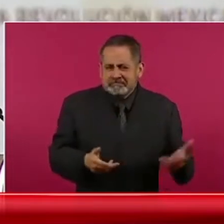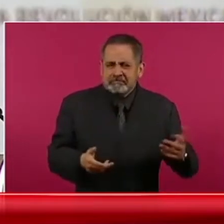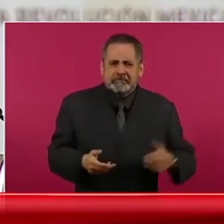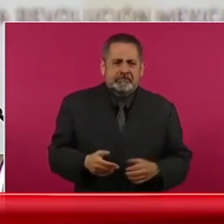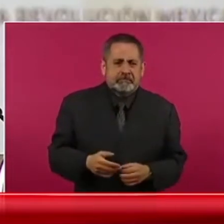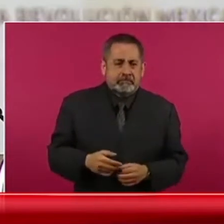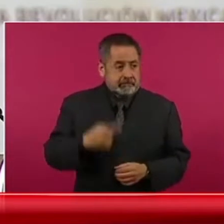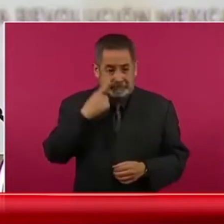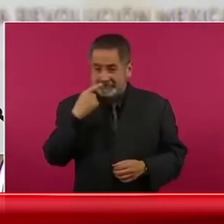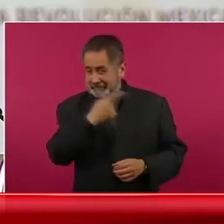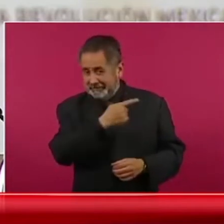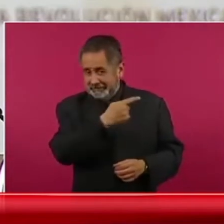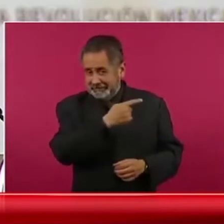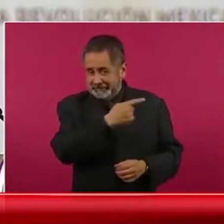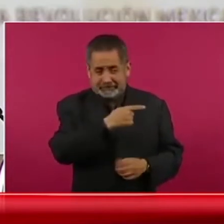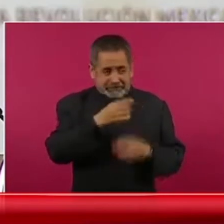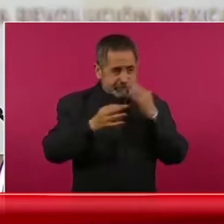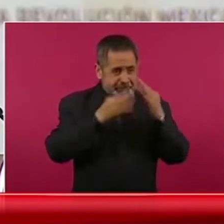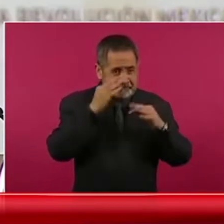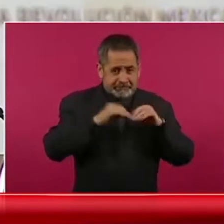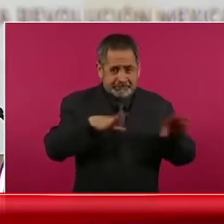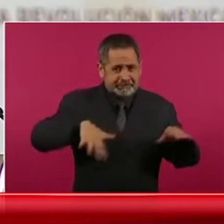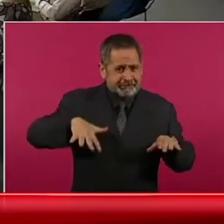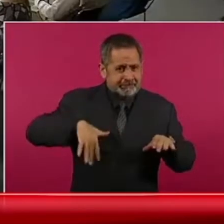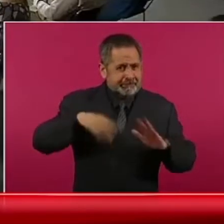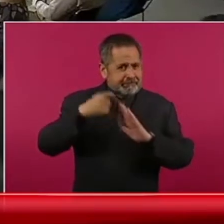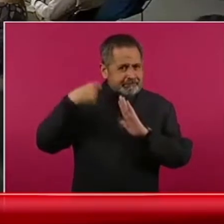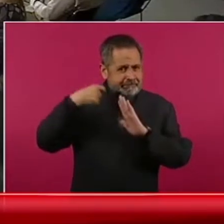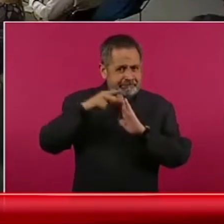Esto que vemos en el reportaje último,